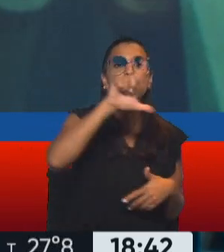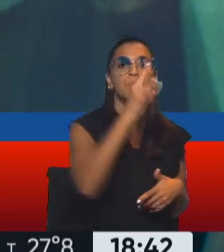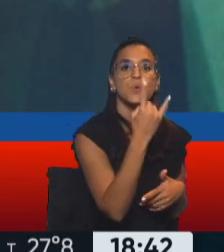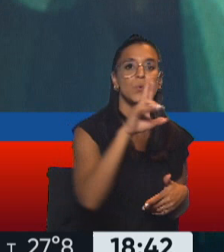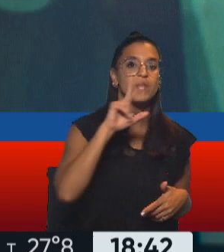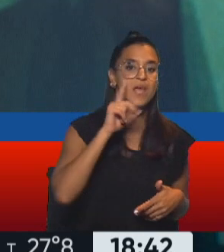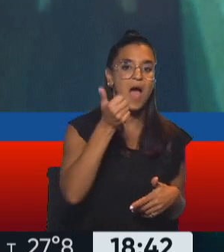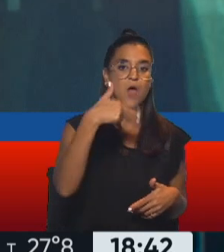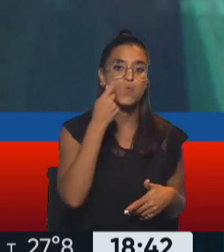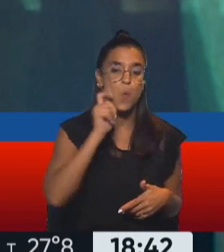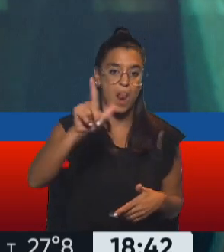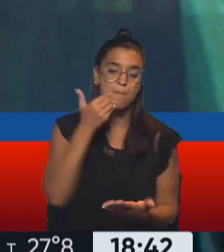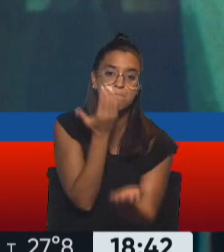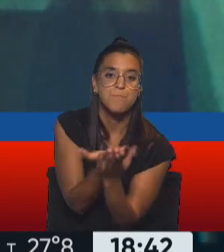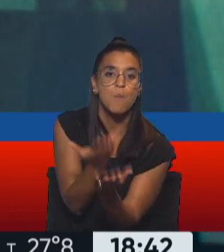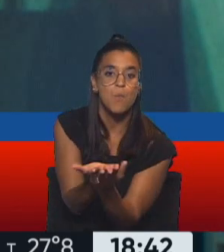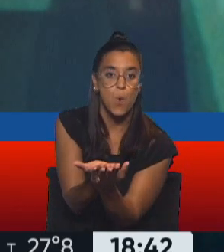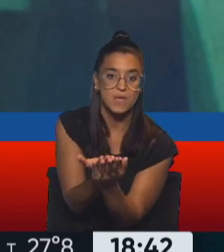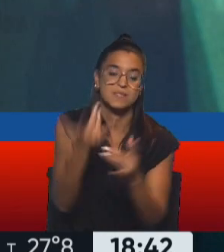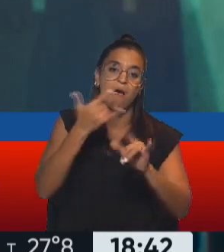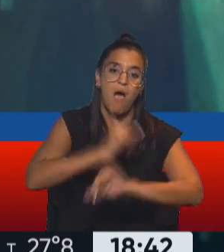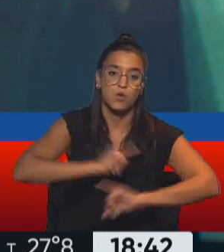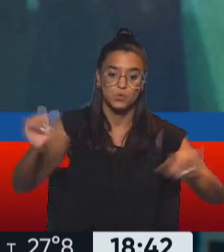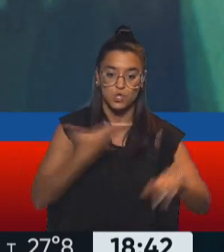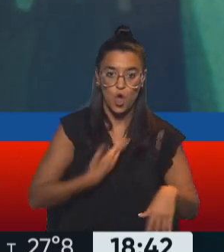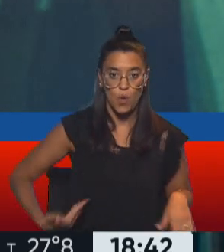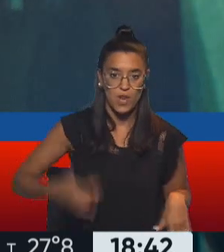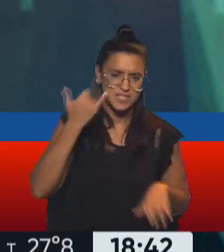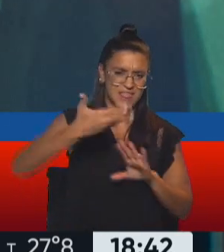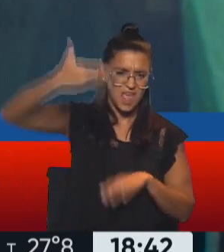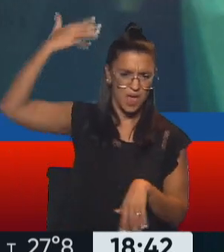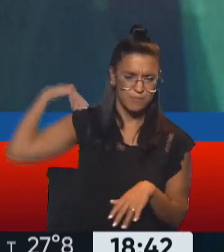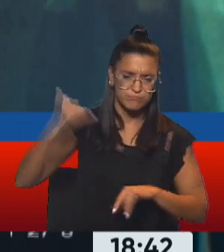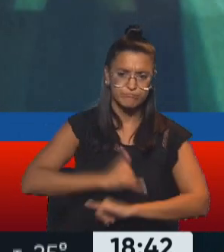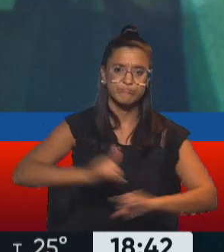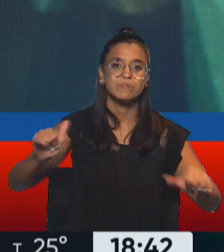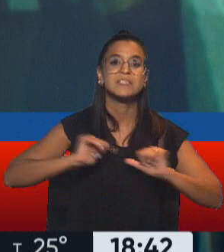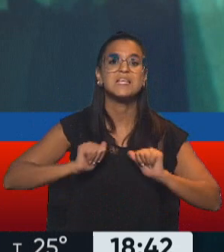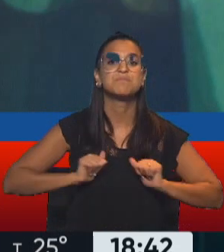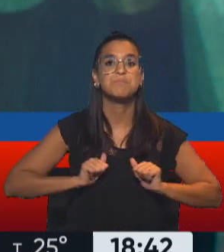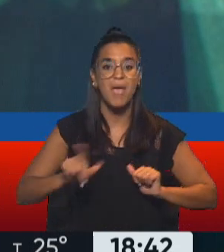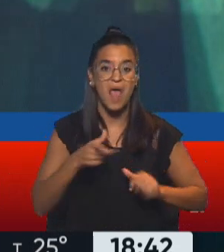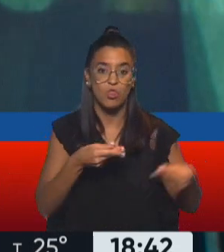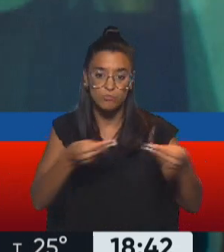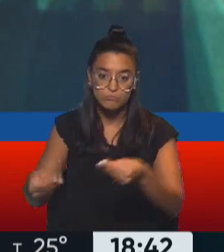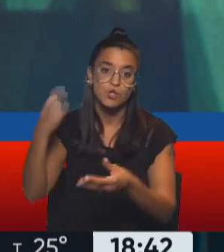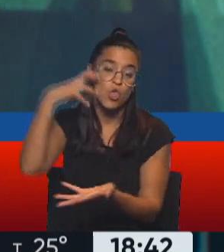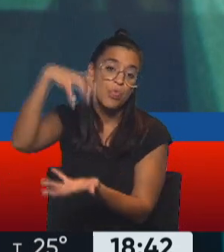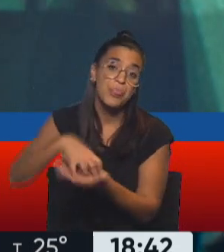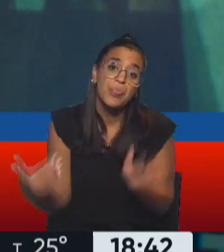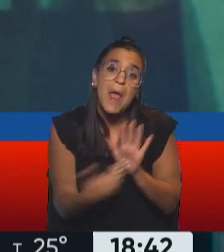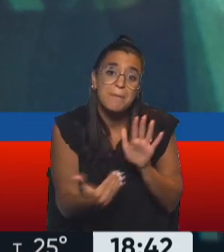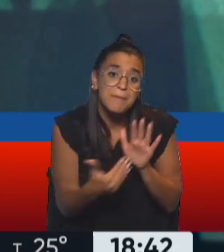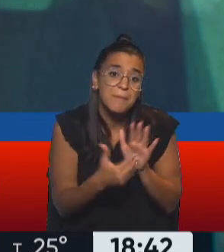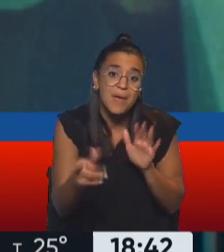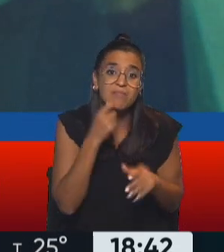esta propuesta, este anuncio que hizo el gobierno ya hace tiempo, que se está esperando que ingrese al Congreso, que dependía justamente